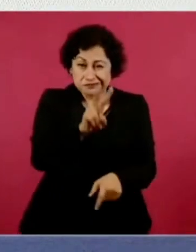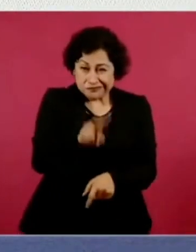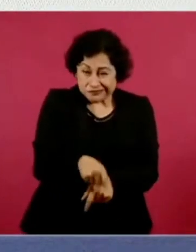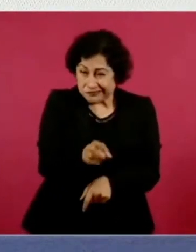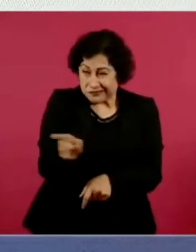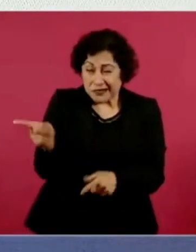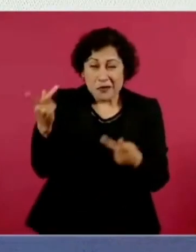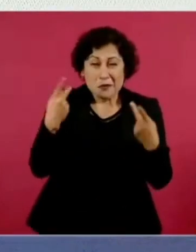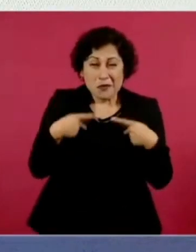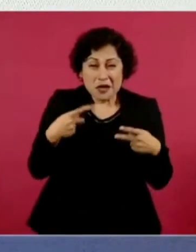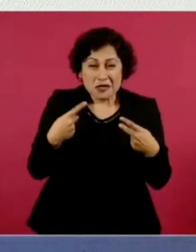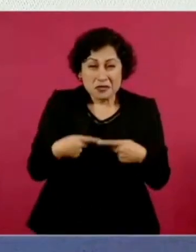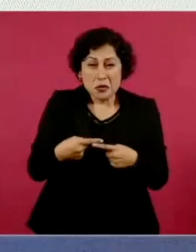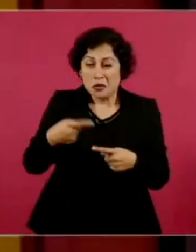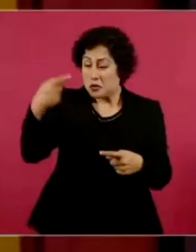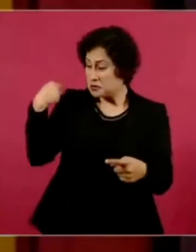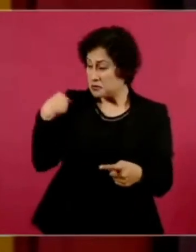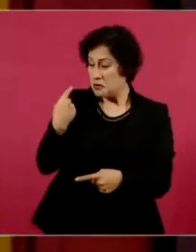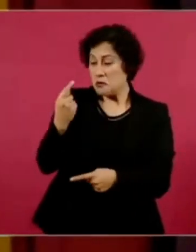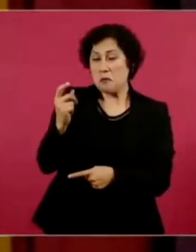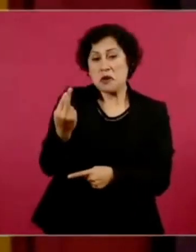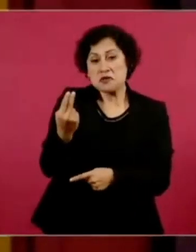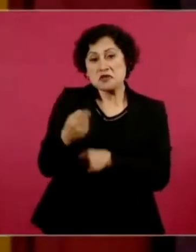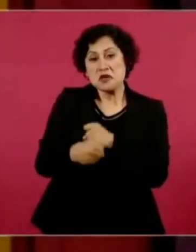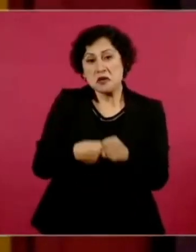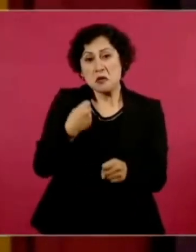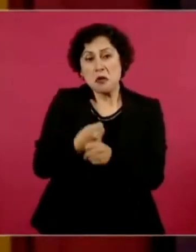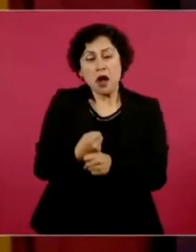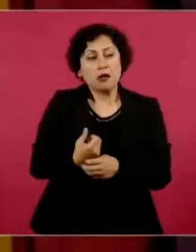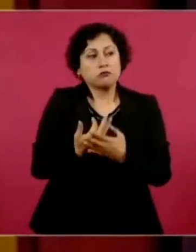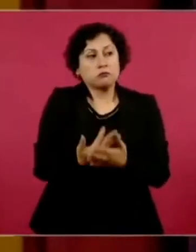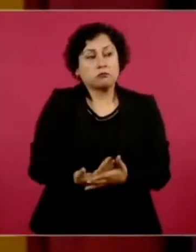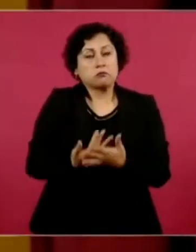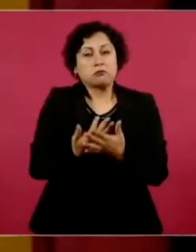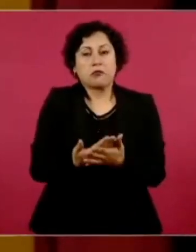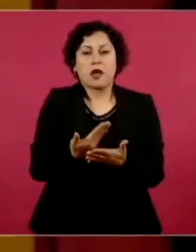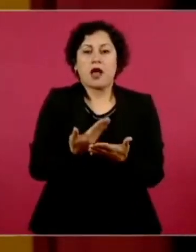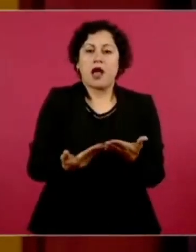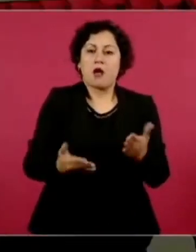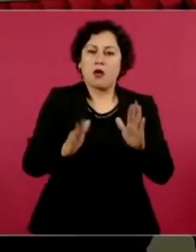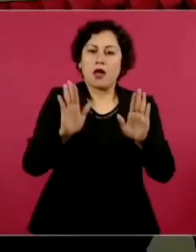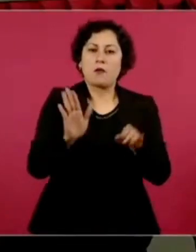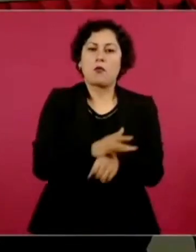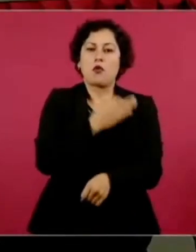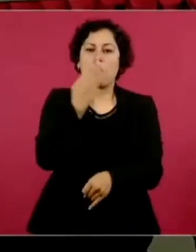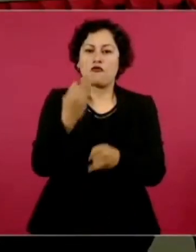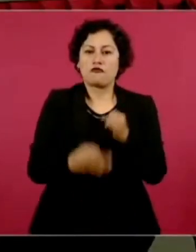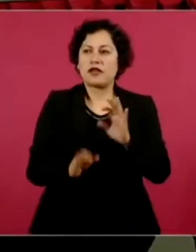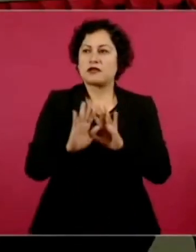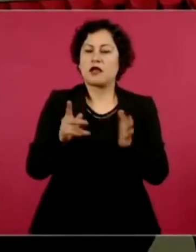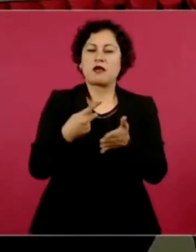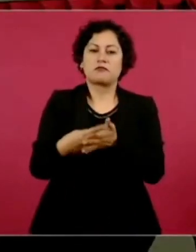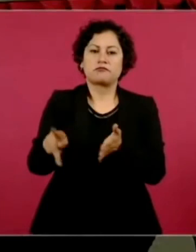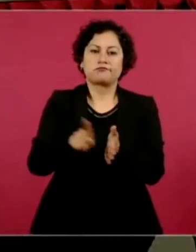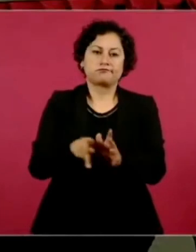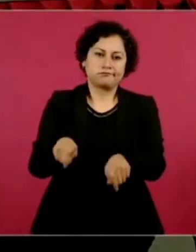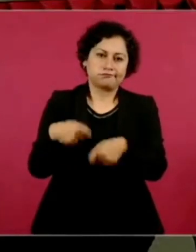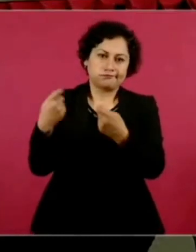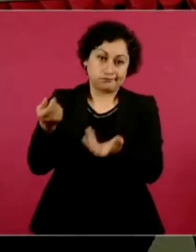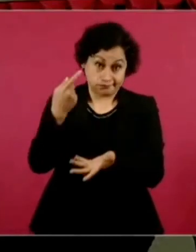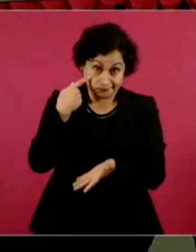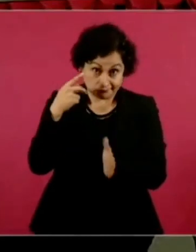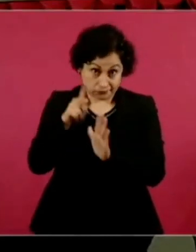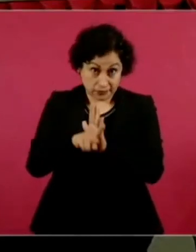o 25 años y que hoy están teniendo justicia a la hora de su basificación. ¿Podemos poner el video, por favor?